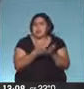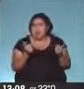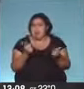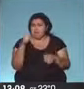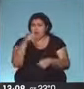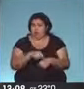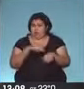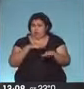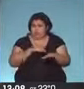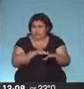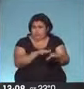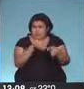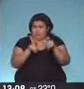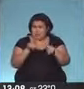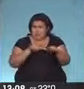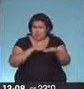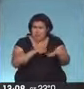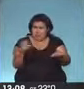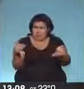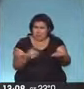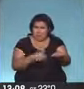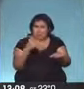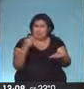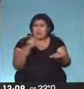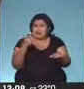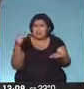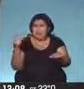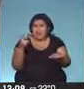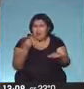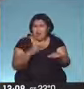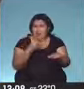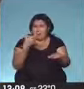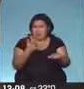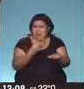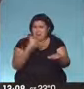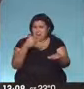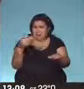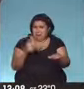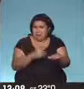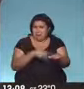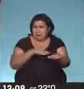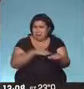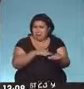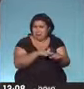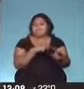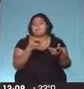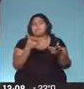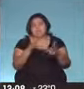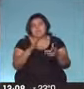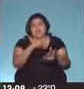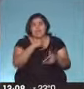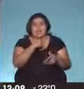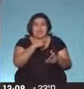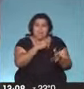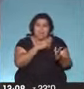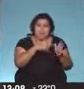tardó entre 2 y 3 horas en hacer 300 metros. Por un lado, lo que es intensificar y flexibilizar los